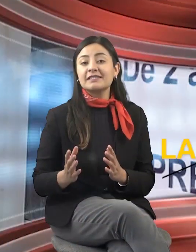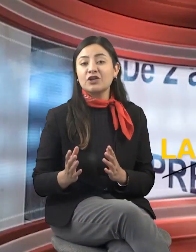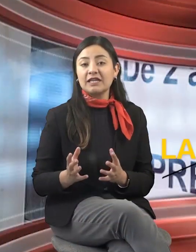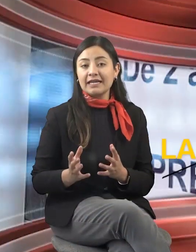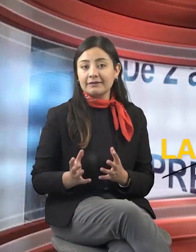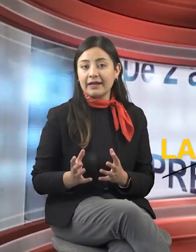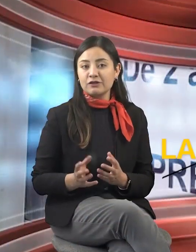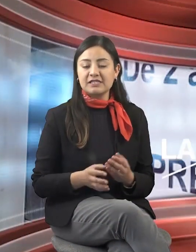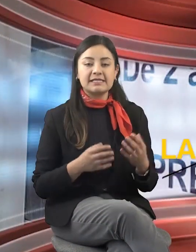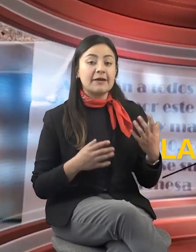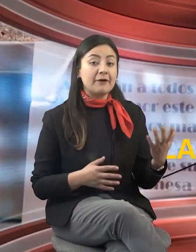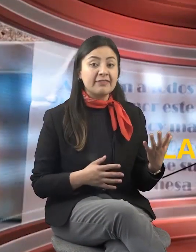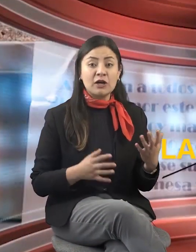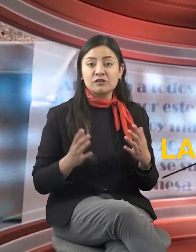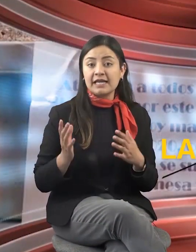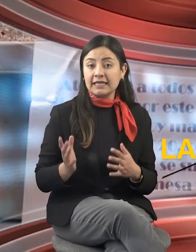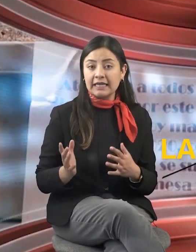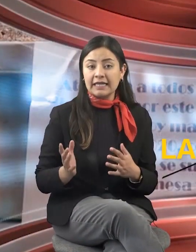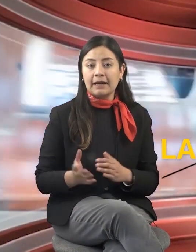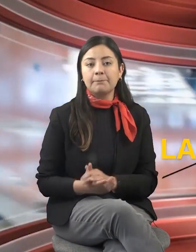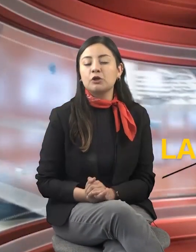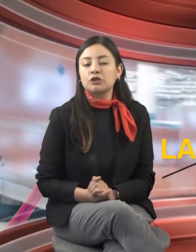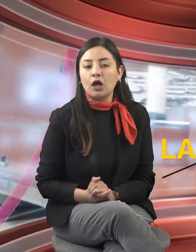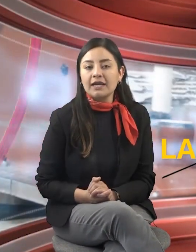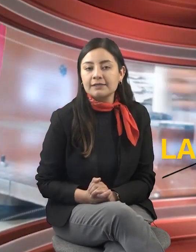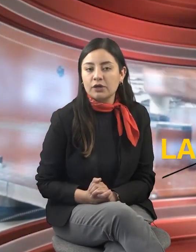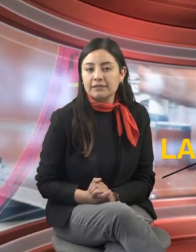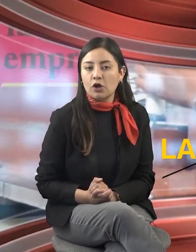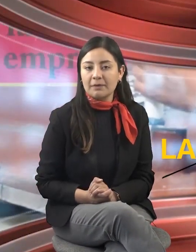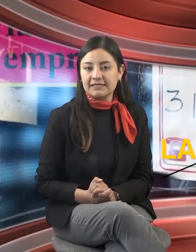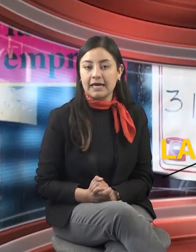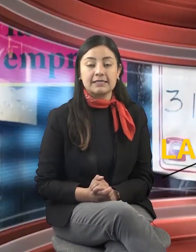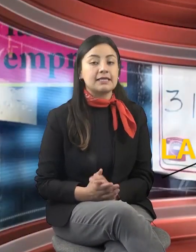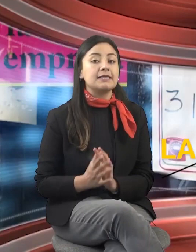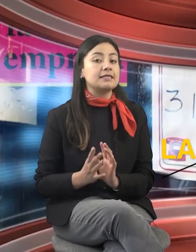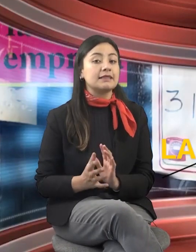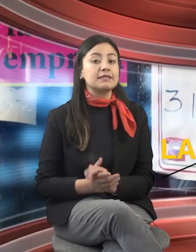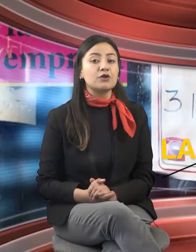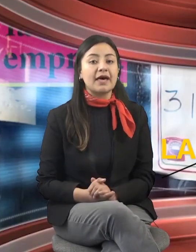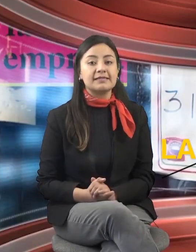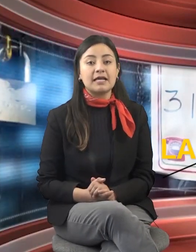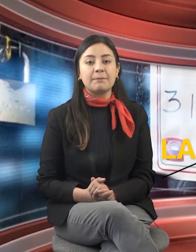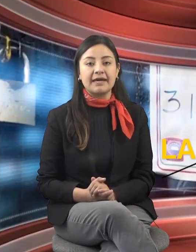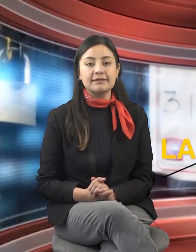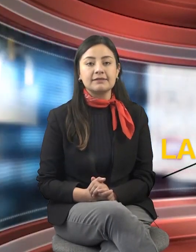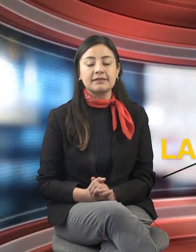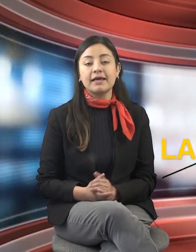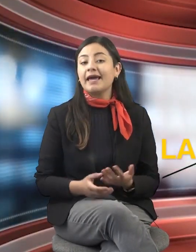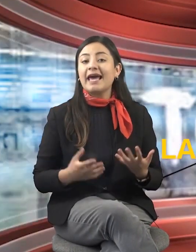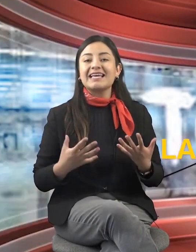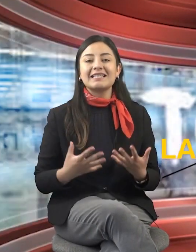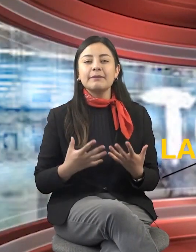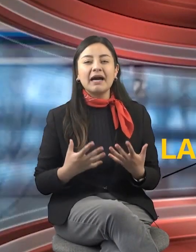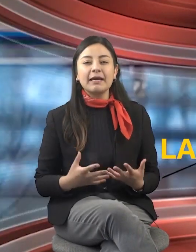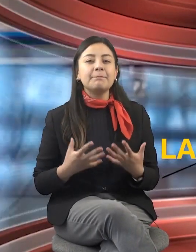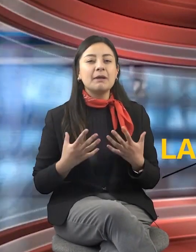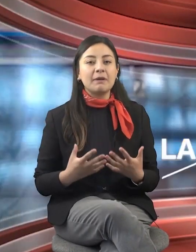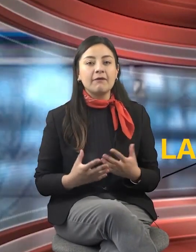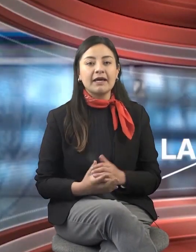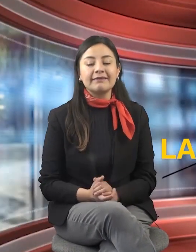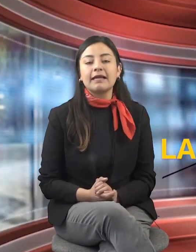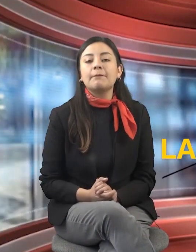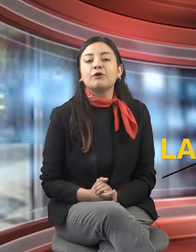La multiplicación de letreros de se vende o se alquila por todas las zonas comerciales de distintas ciudades del país es la